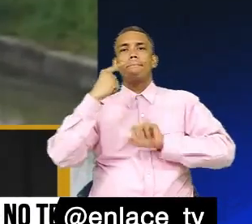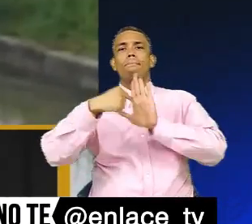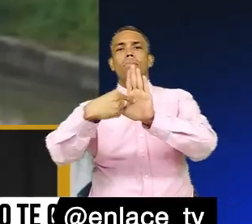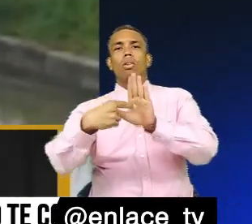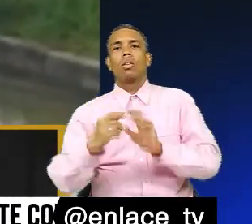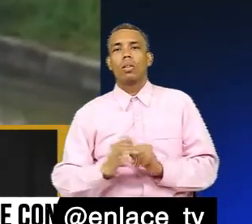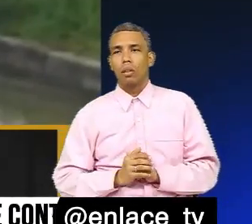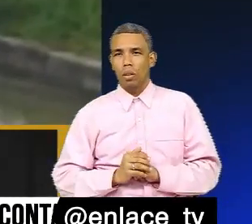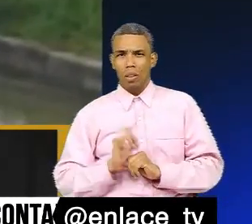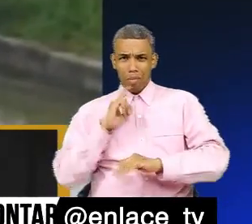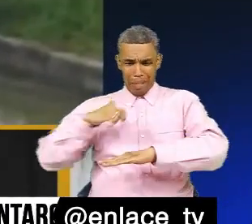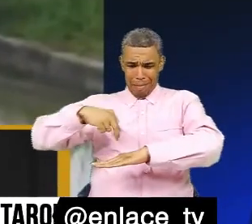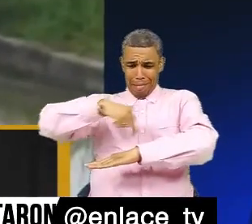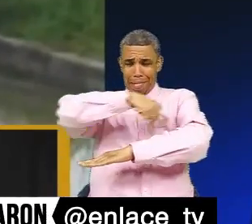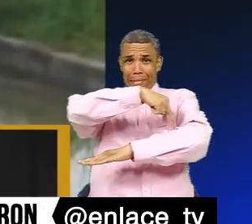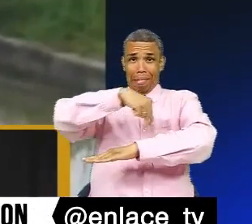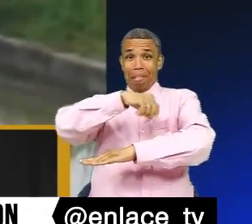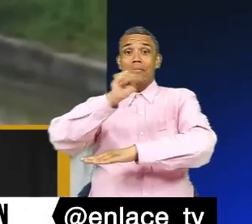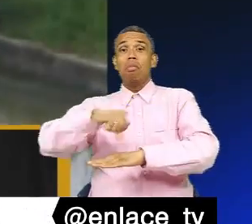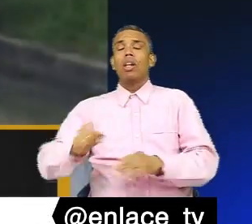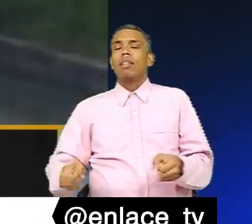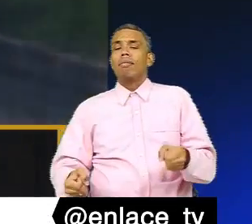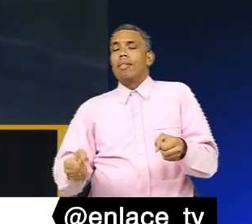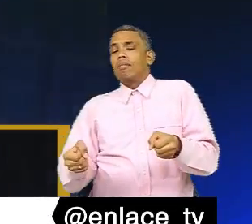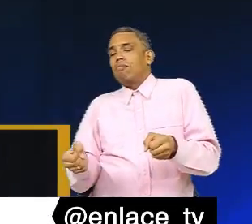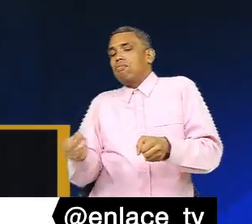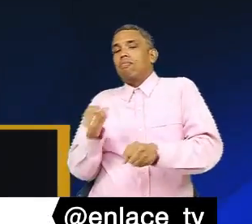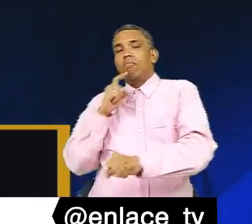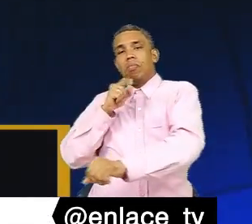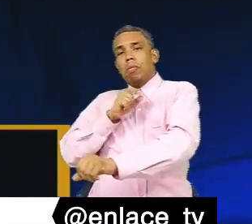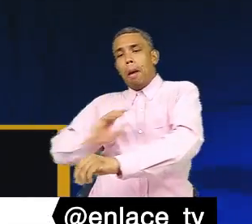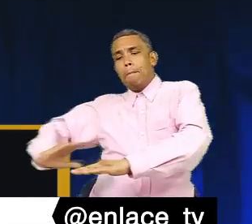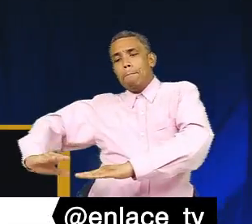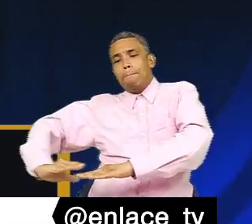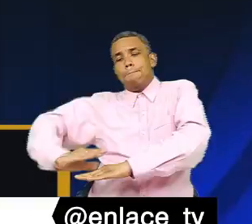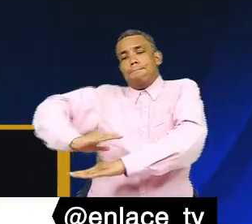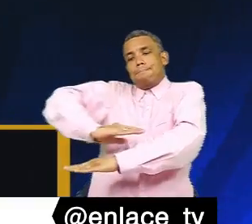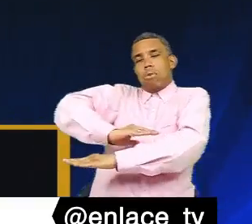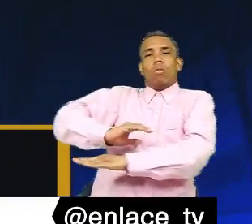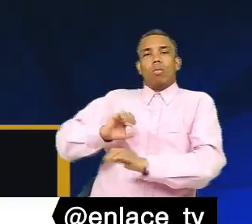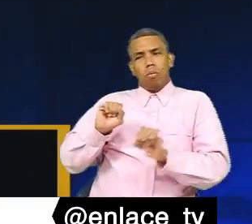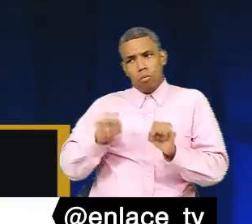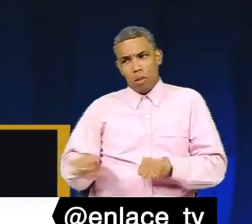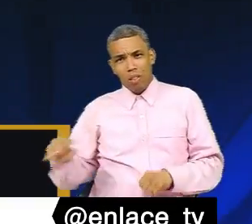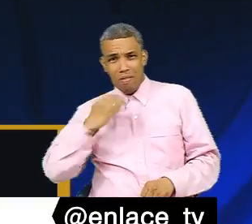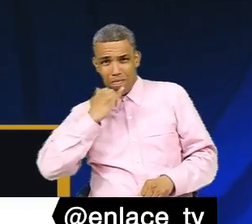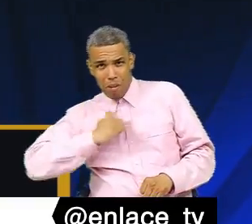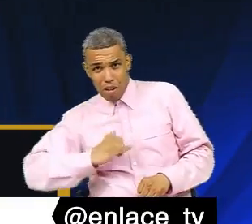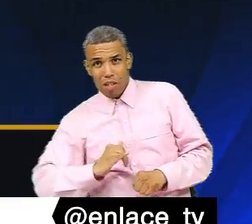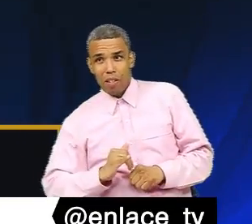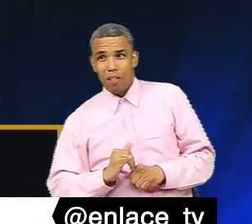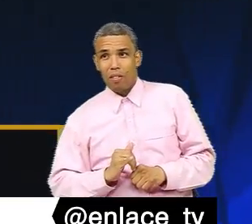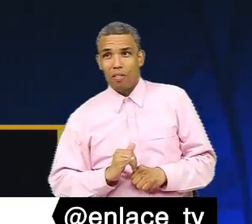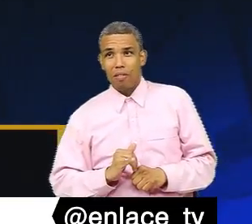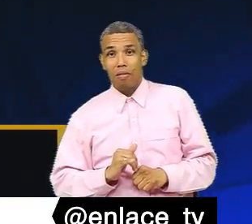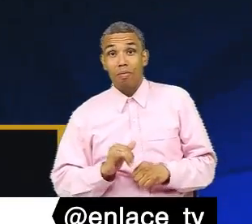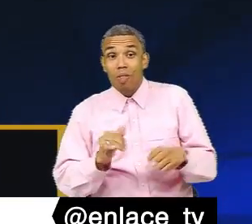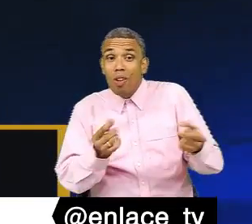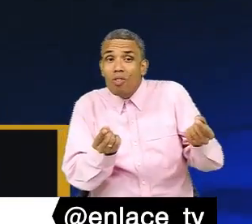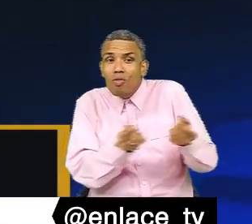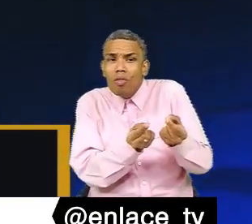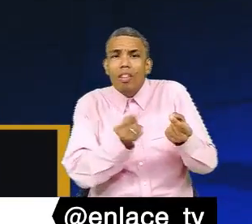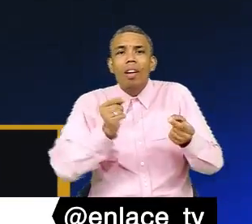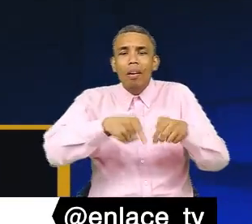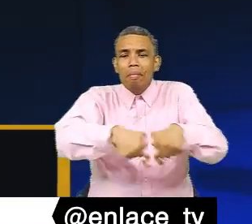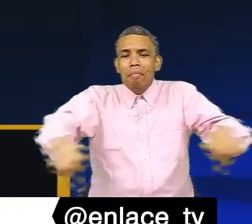en el andén peatonal, ubicado en la entrada principal de la refinería de Barranca Bermeja en el sector del muelle. Curiosamente, a escasos metros